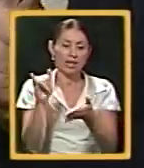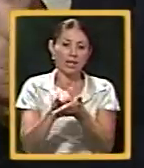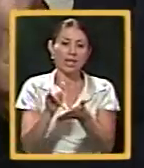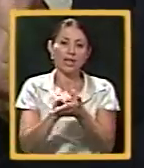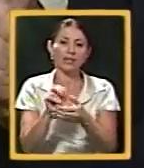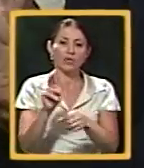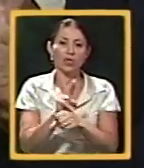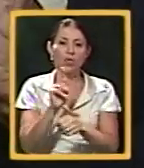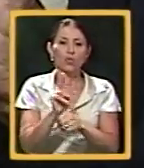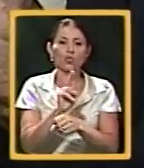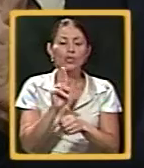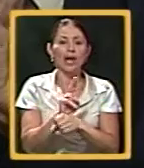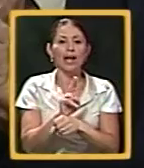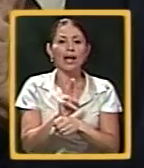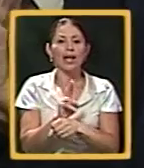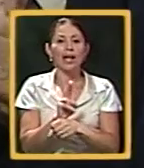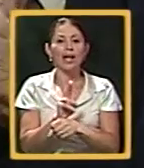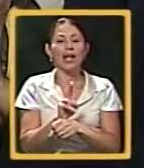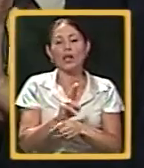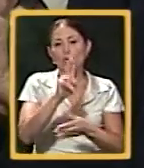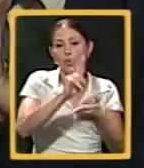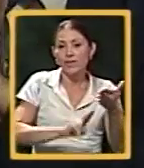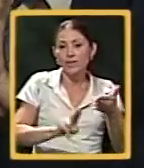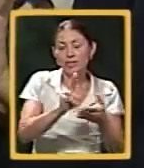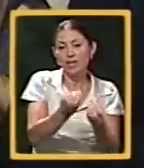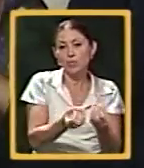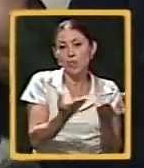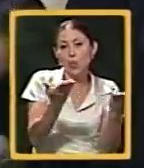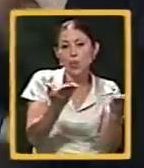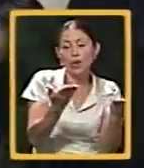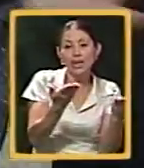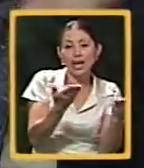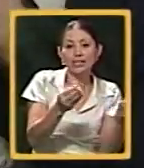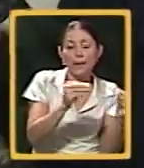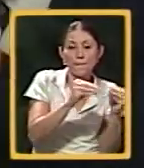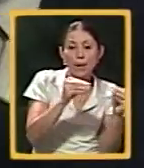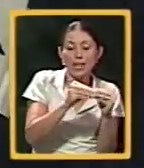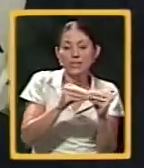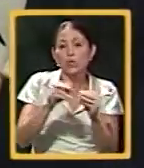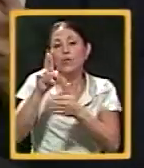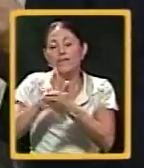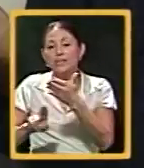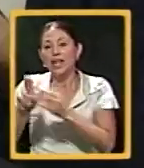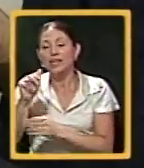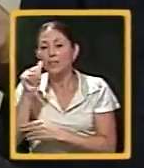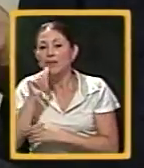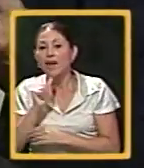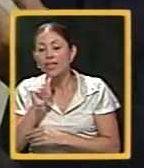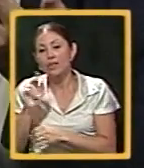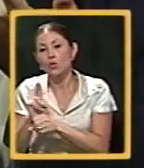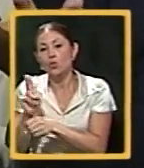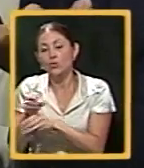tanto las universidades, las públicas más, las privadas menos, pero ambas, pero también